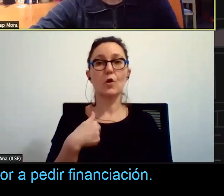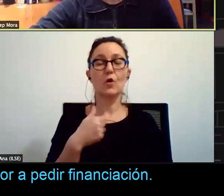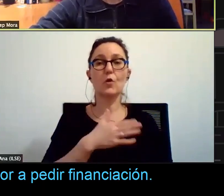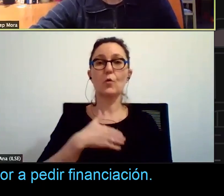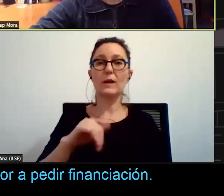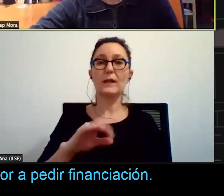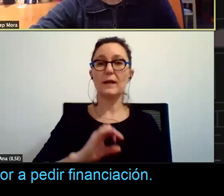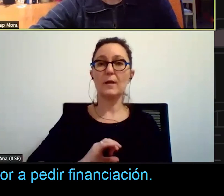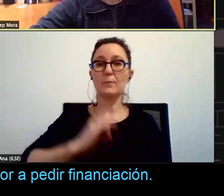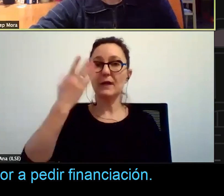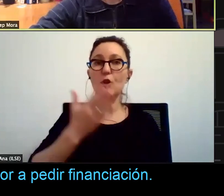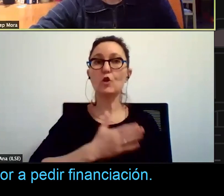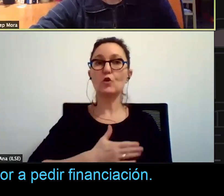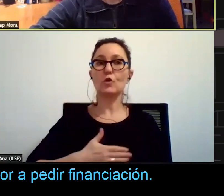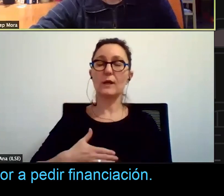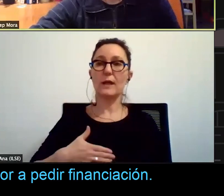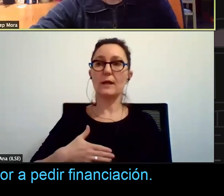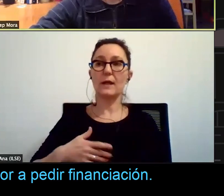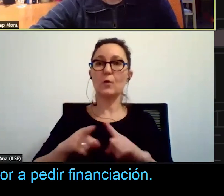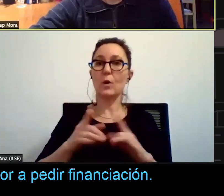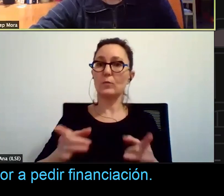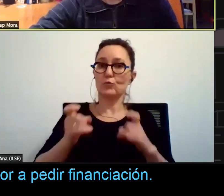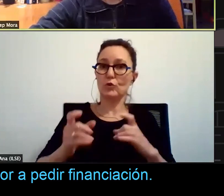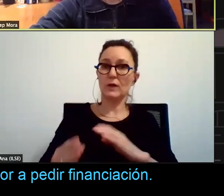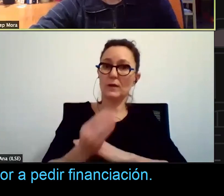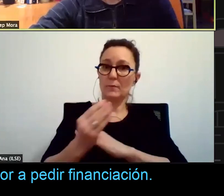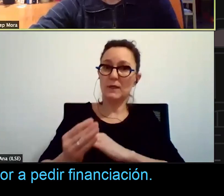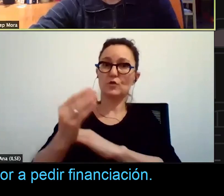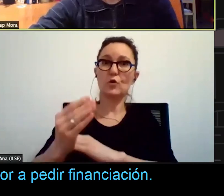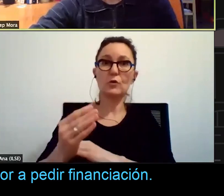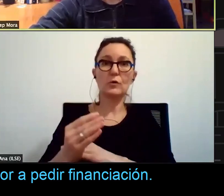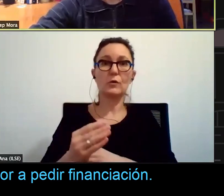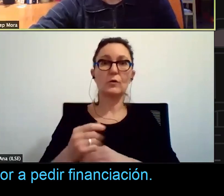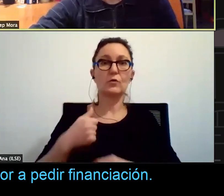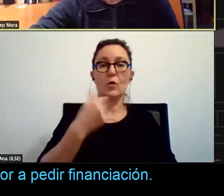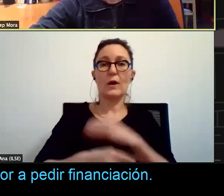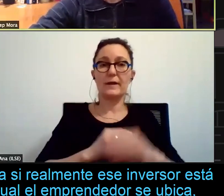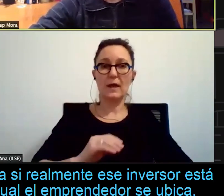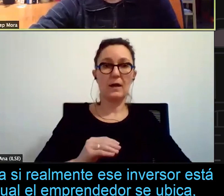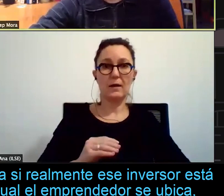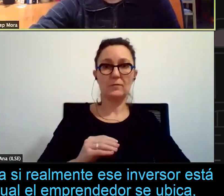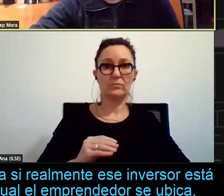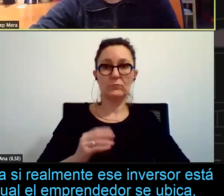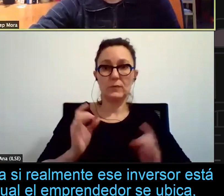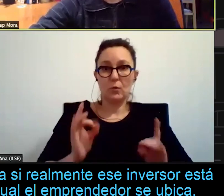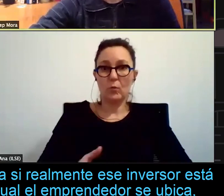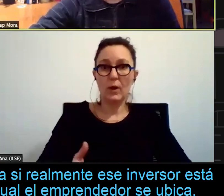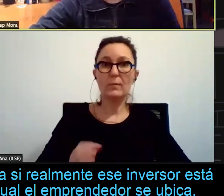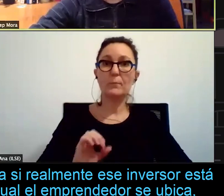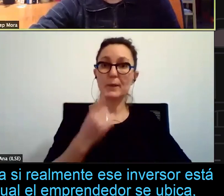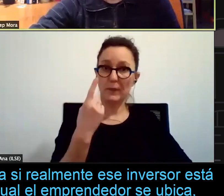quiera acercarse a algún inversor, ¿no? A pedir financiación. Primero, que